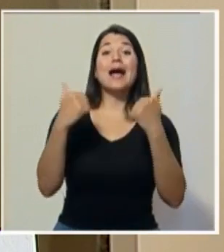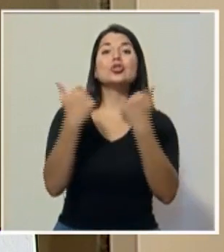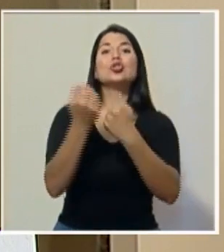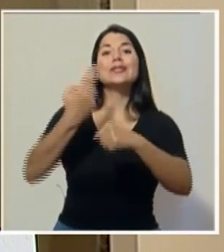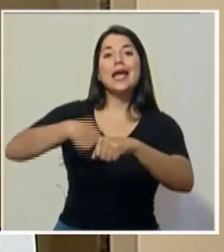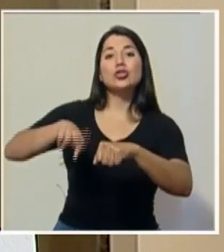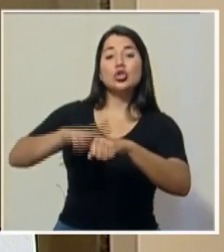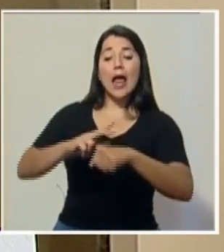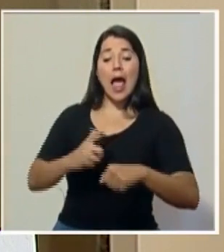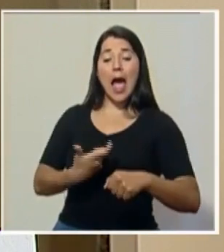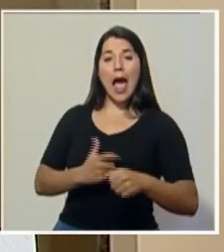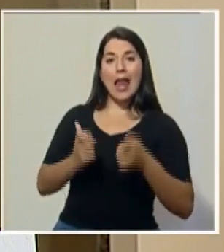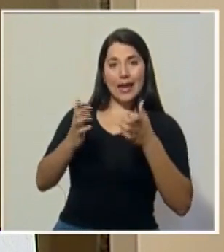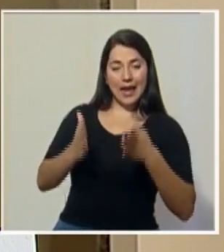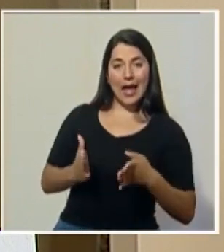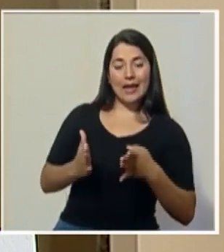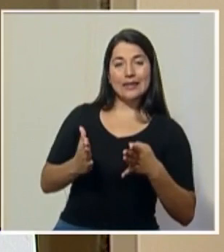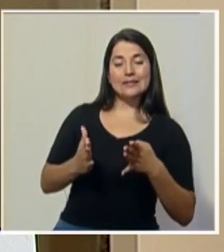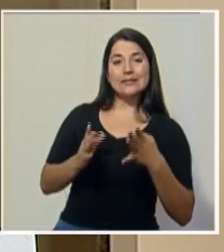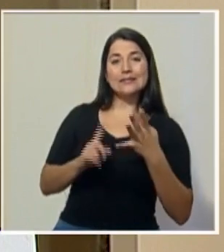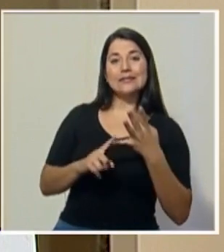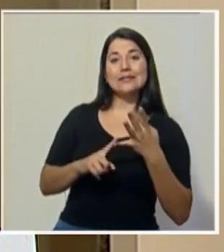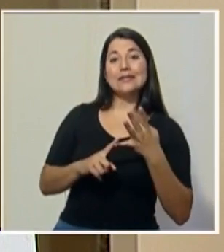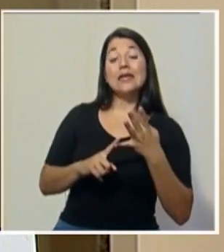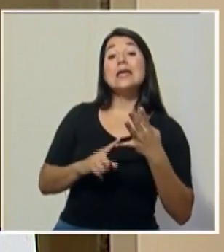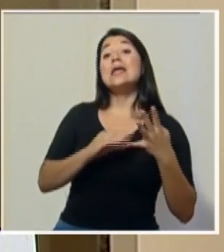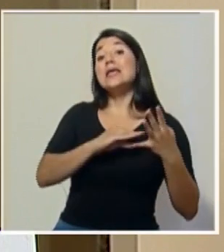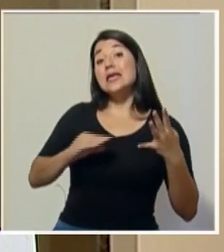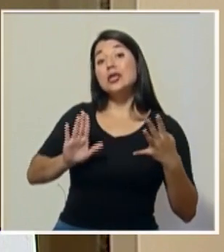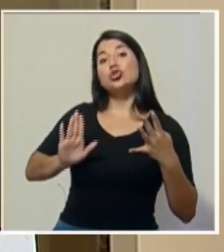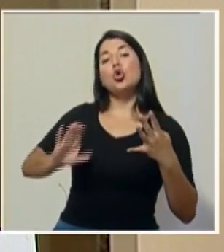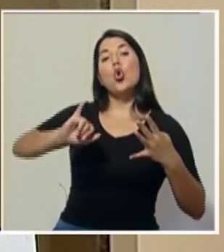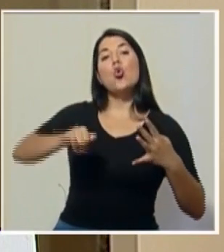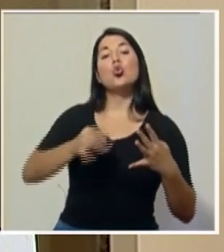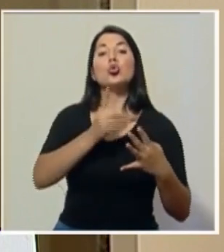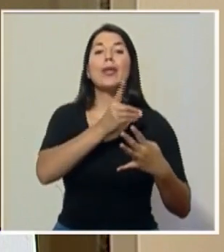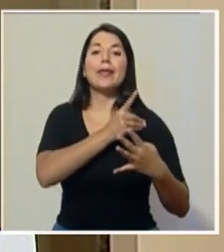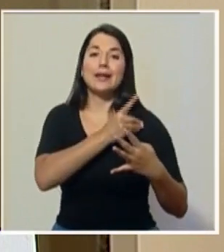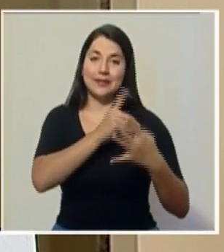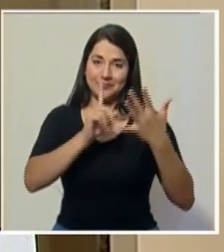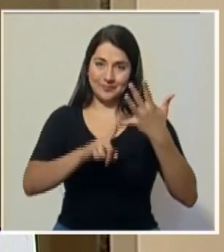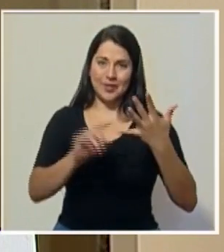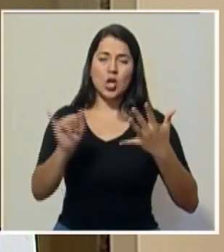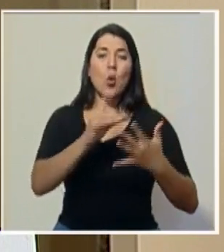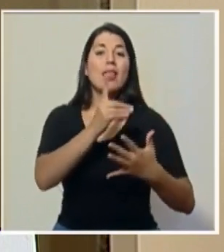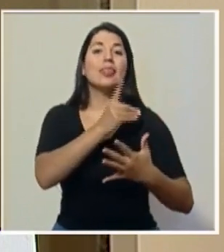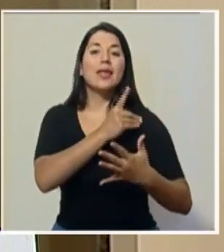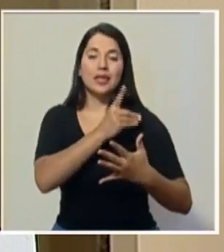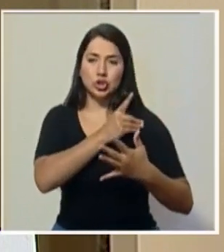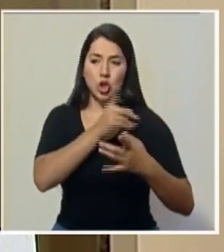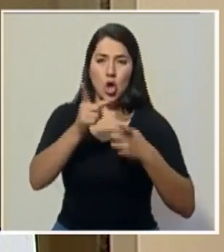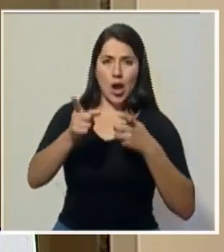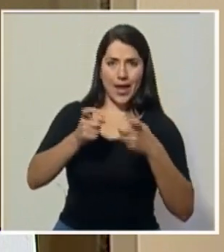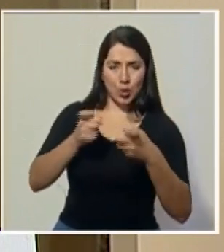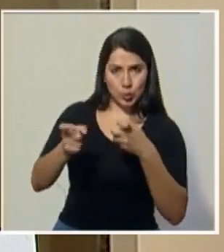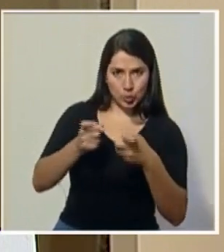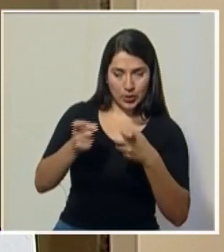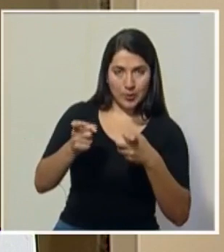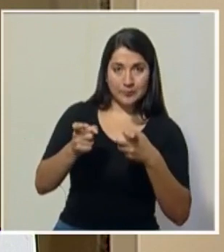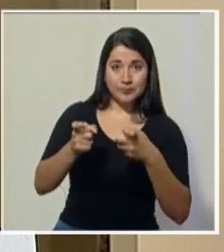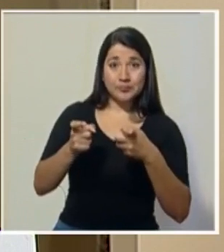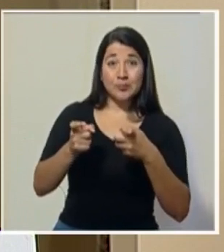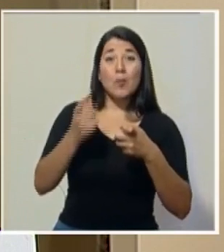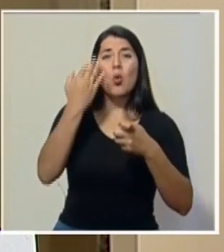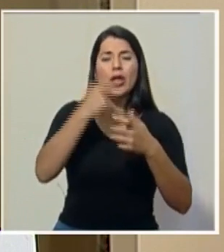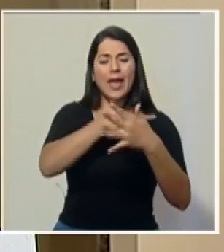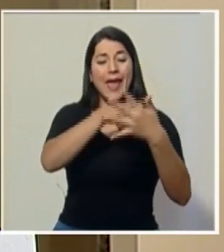Nacional de Alcaldes, Intendentes e Intendentas y sus juntas directivas, así como sus direcciones ejecutivas, que durante